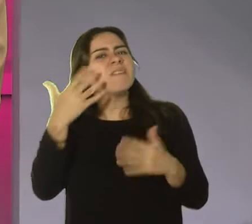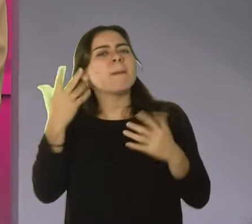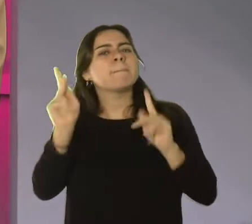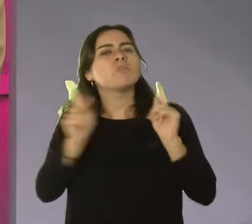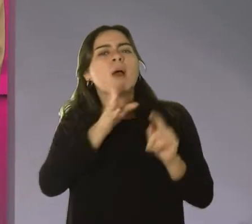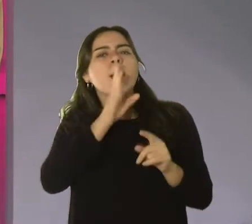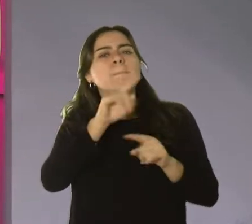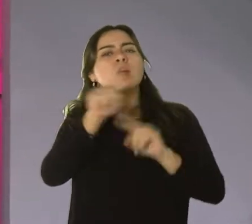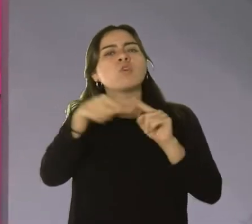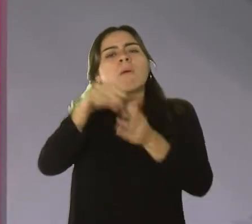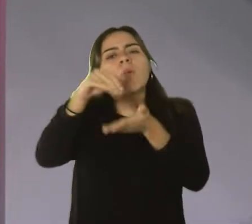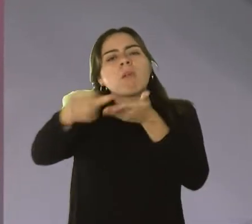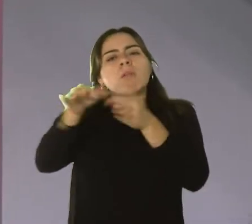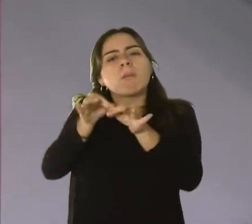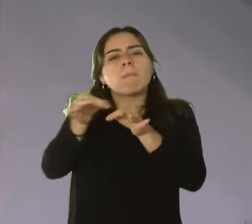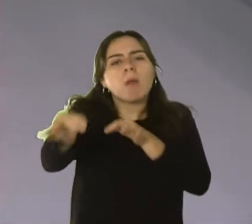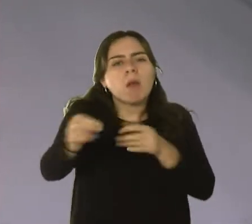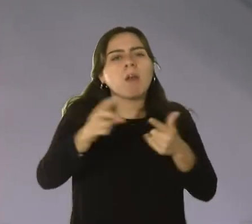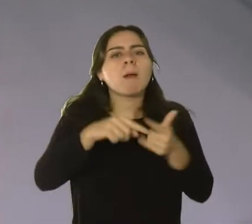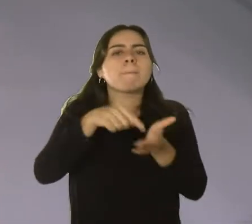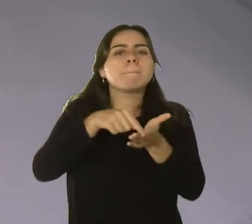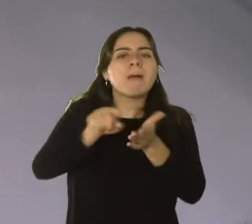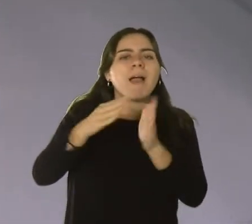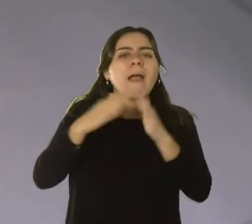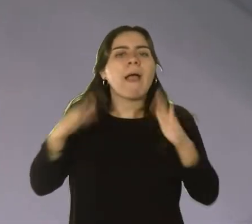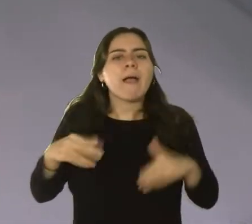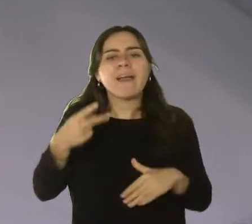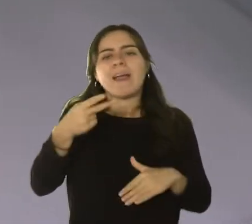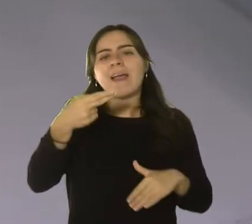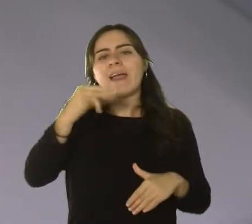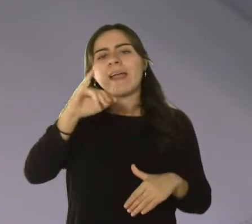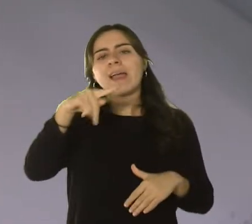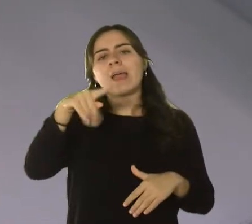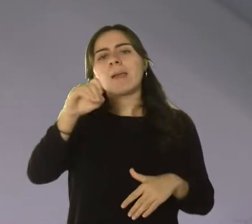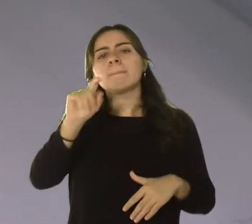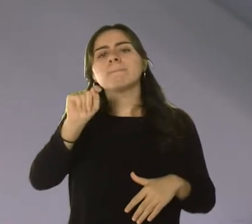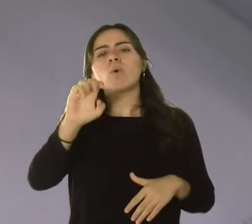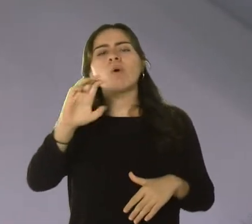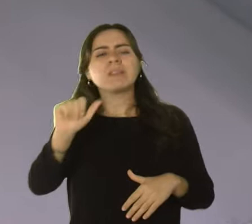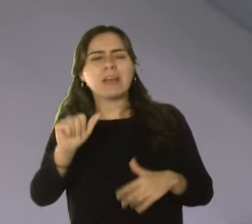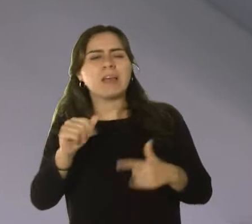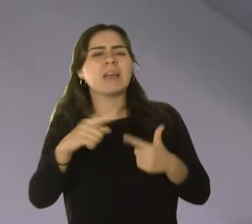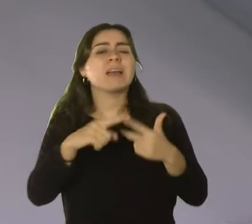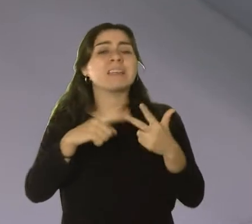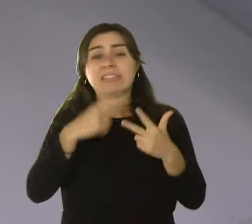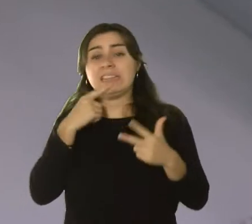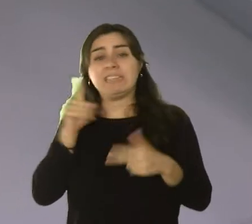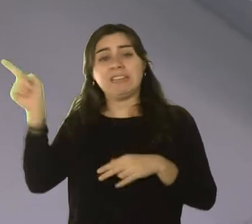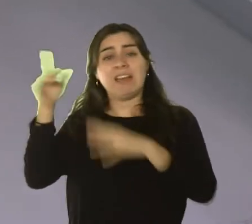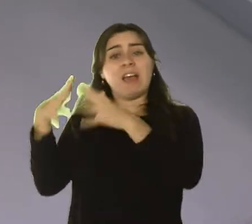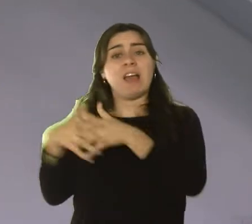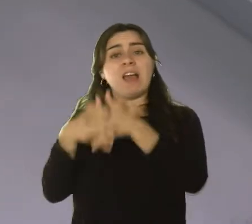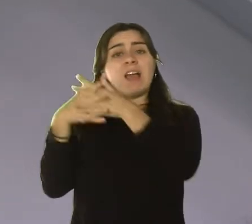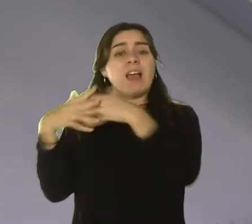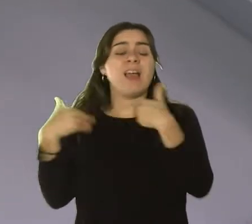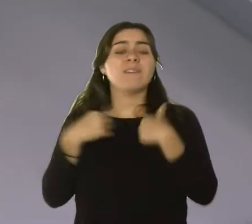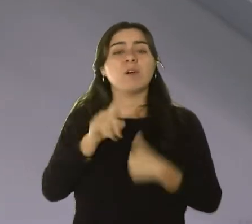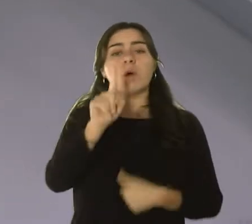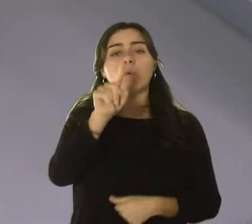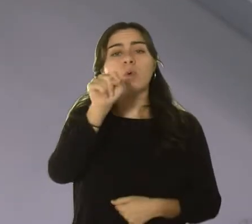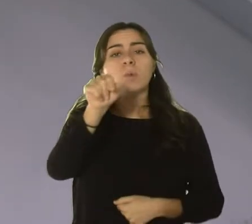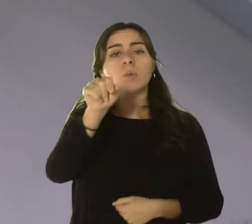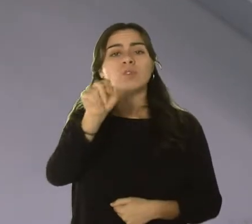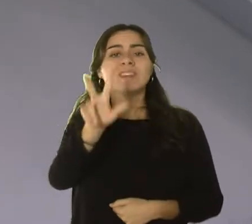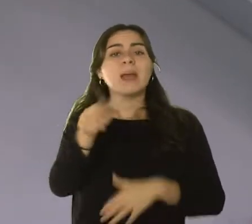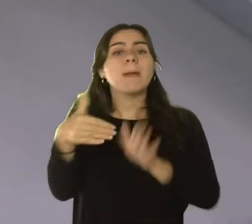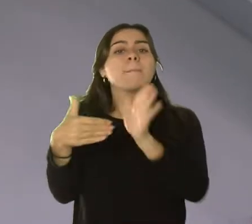de la moratoria, el pago de hipotecas y todo ello y qué conlleva. Se menciona que en Estados Unidos aproximadamente 1.3 millones